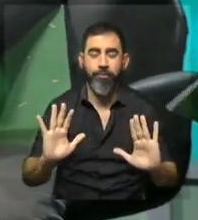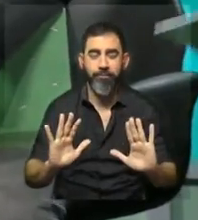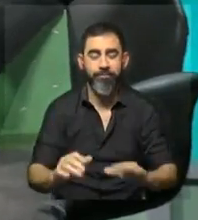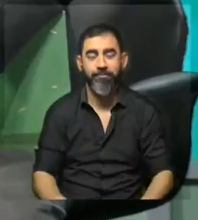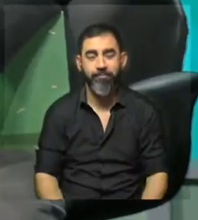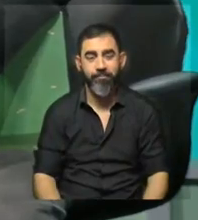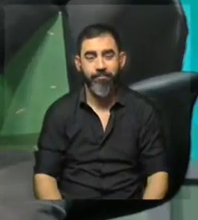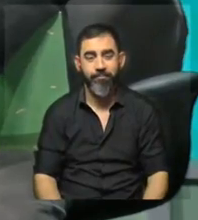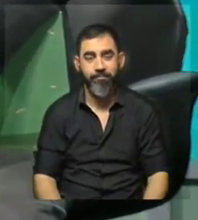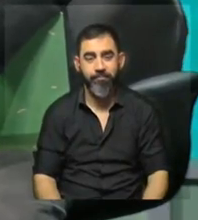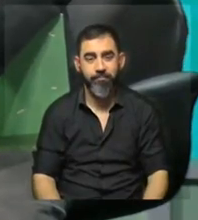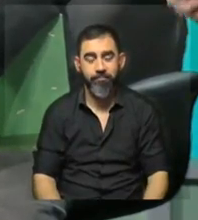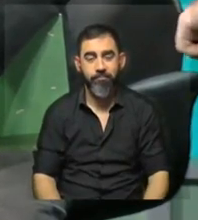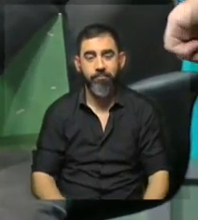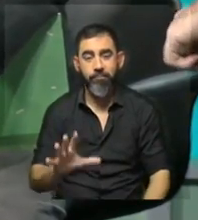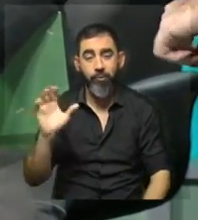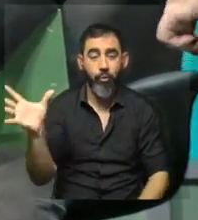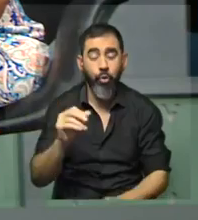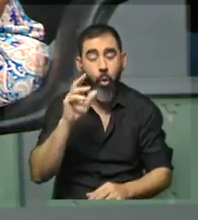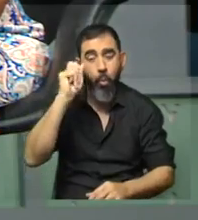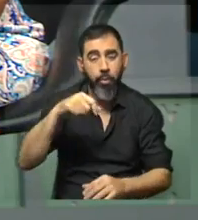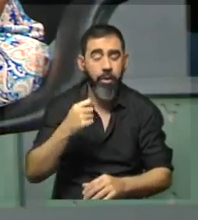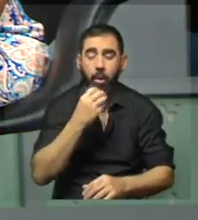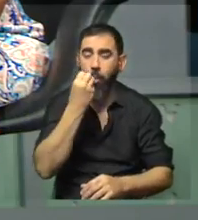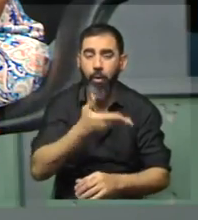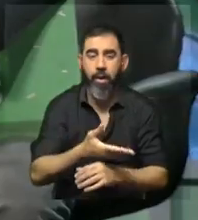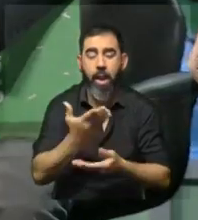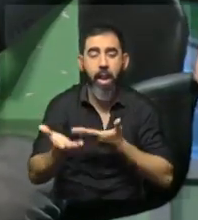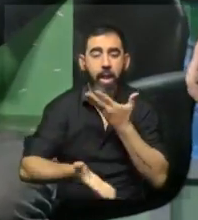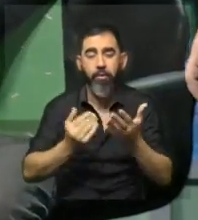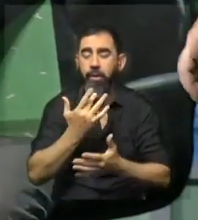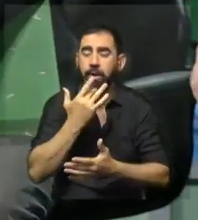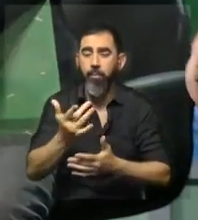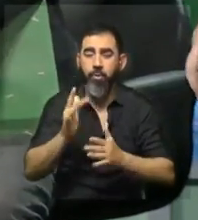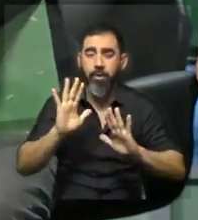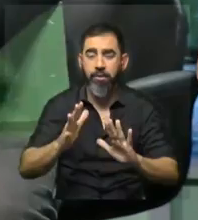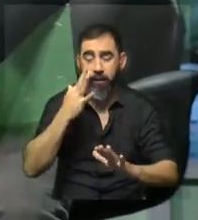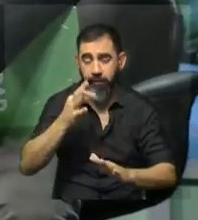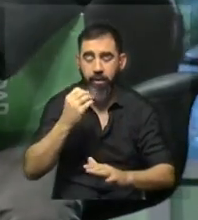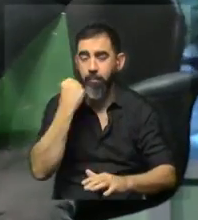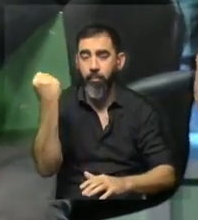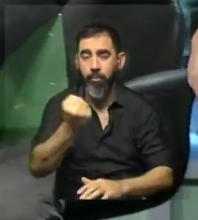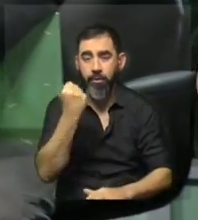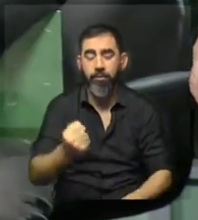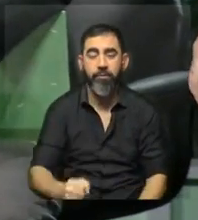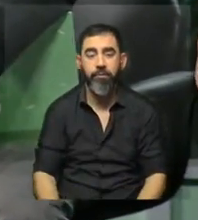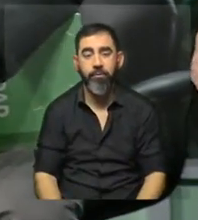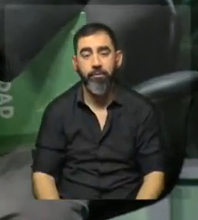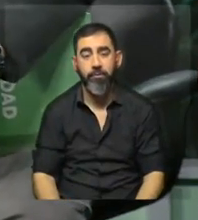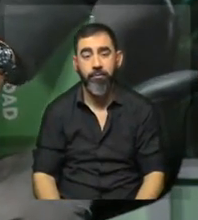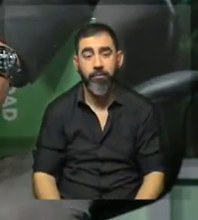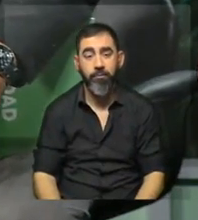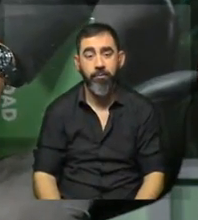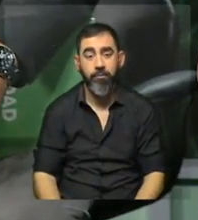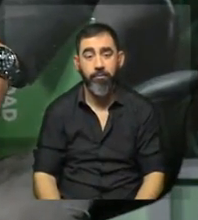confluyen y enriquecen, que eso es lo más importante. ¿Y qué la canción es espectacular, que es lo que en definitiva Marco? No, arrancó con la discusión. Estoy poniendo